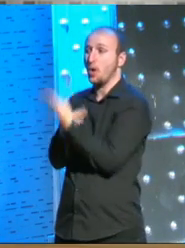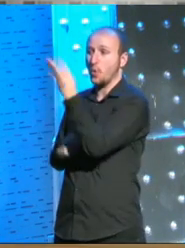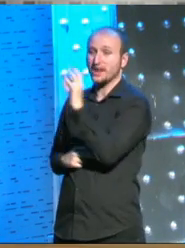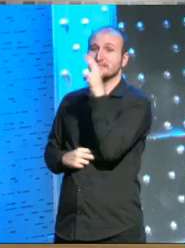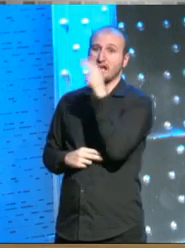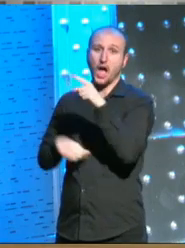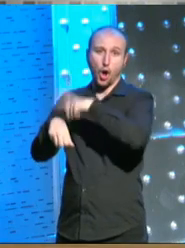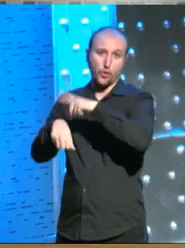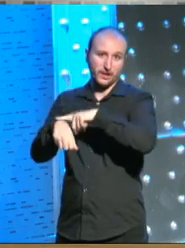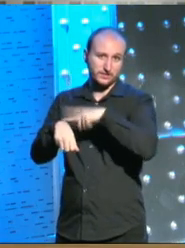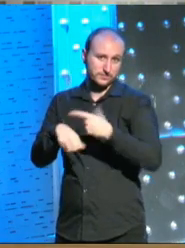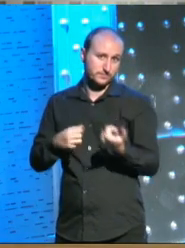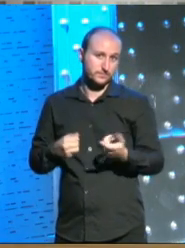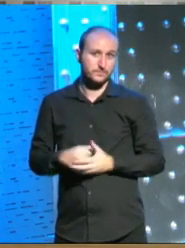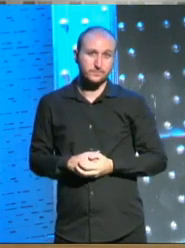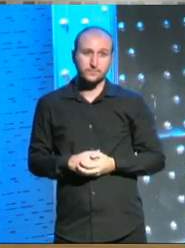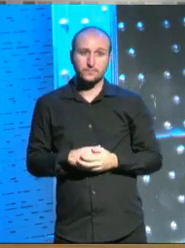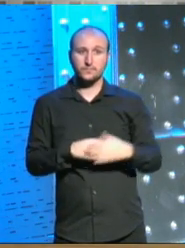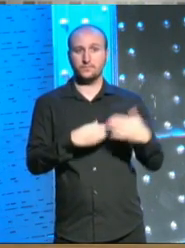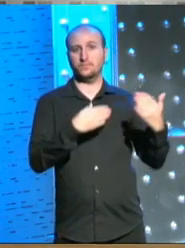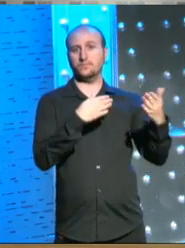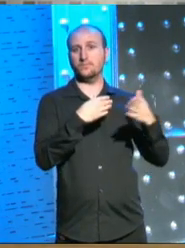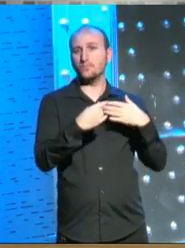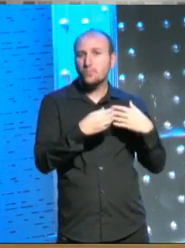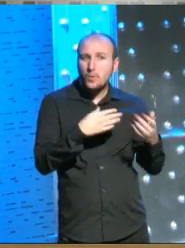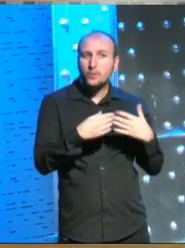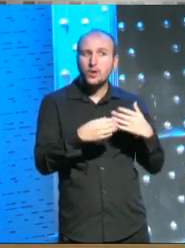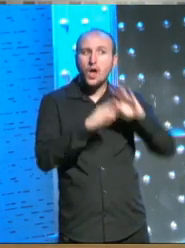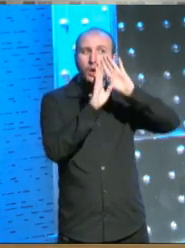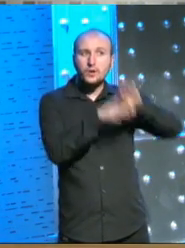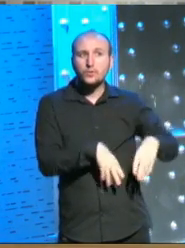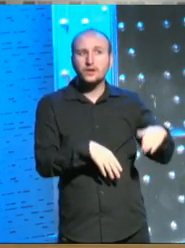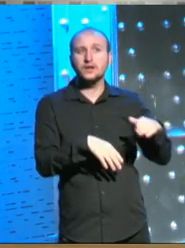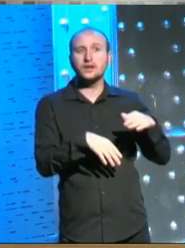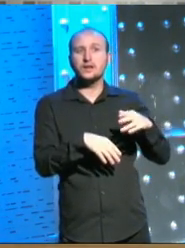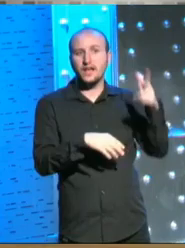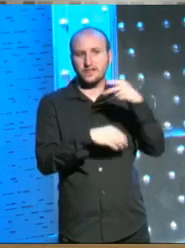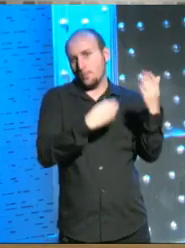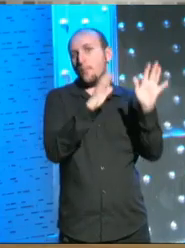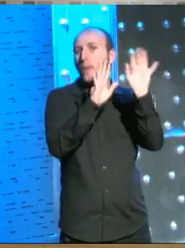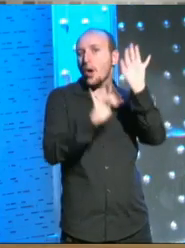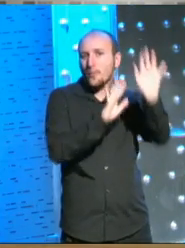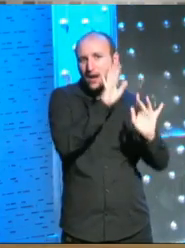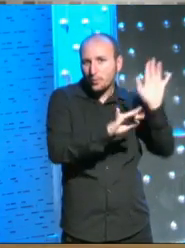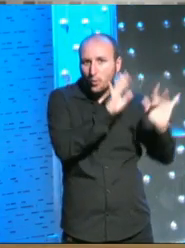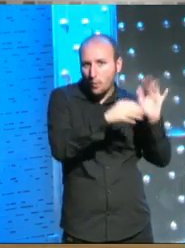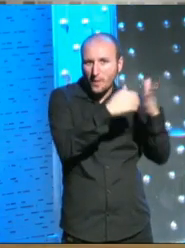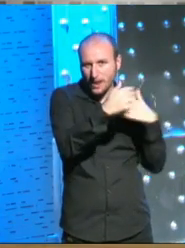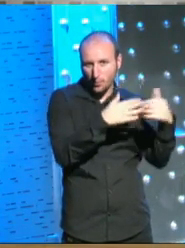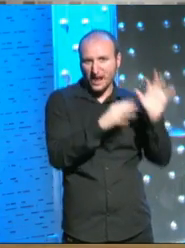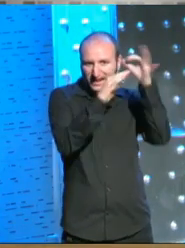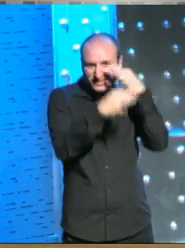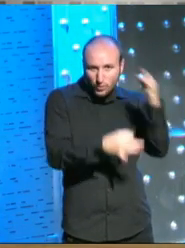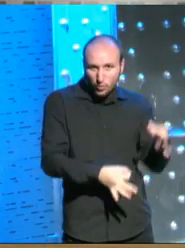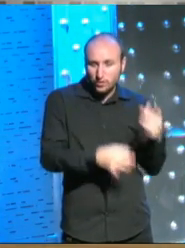Manipulación, si tenían 40 horas, y la película final desde 1 hora y media, es que había manipulación, obviamente, ¿no? Incluso la